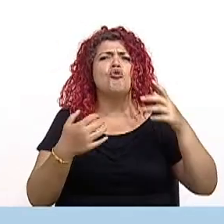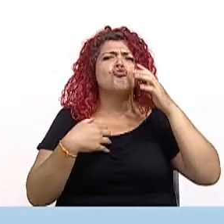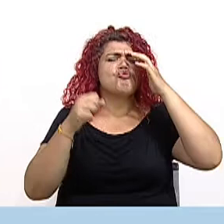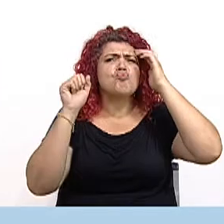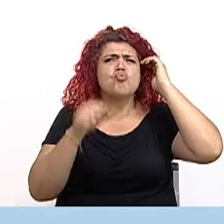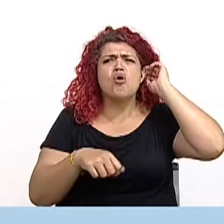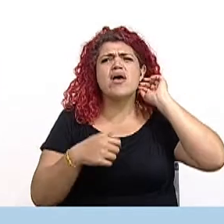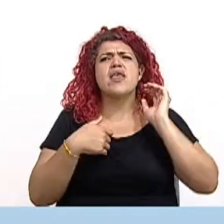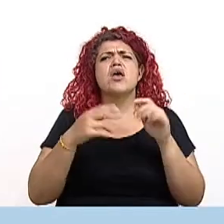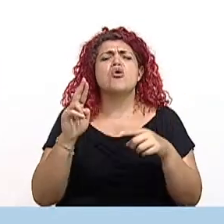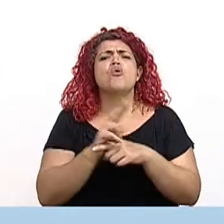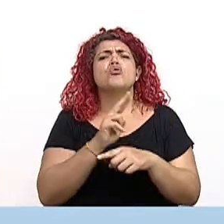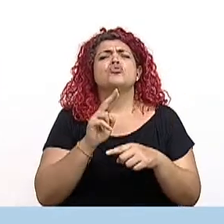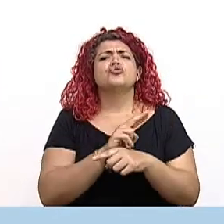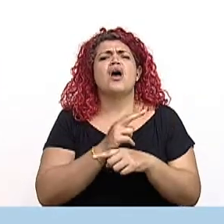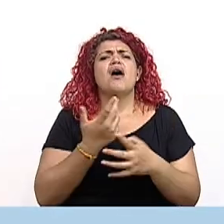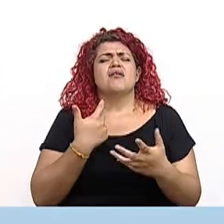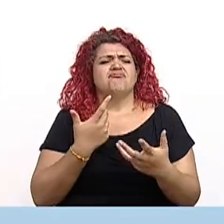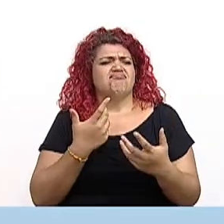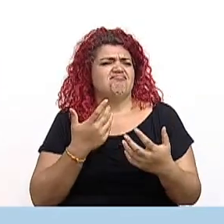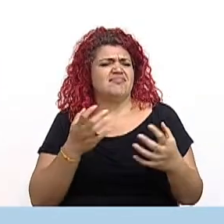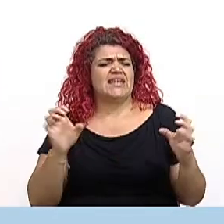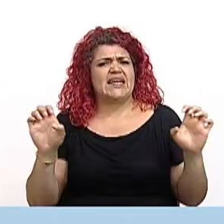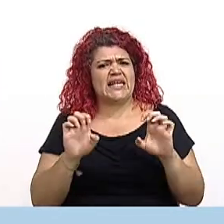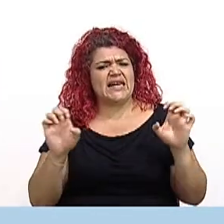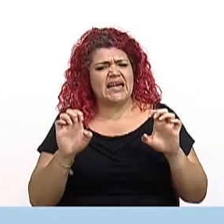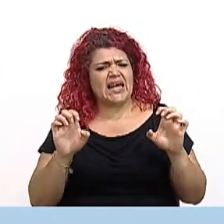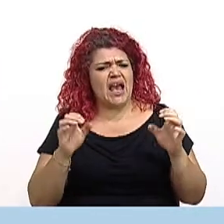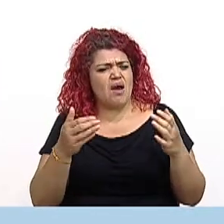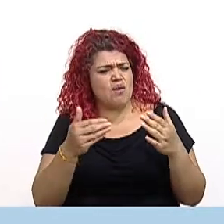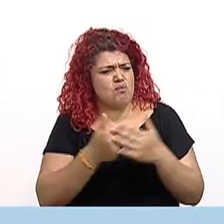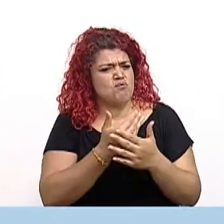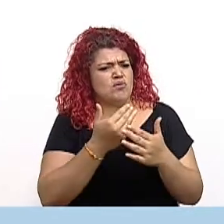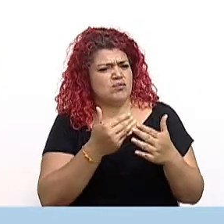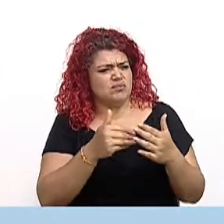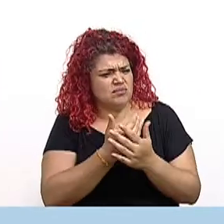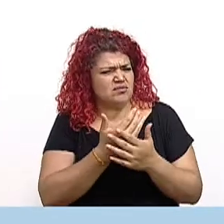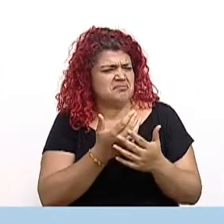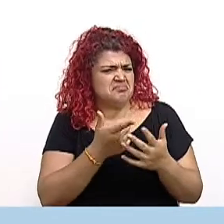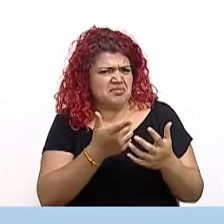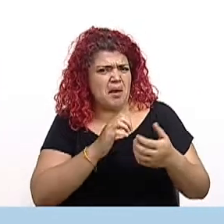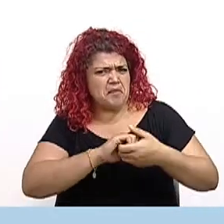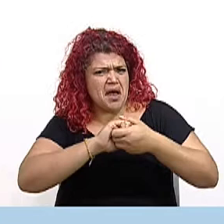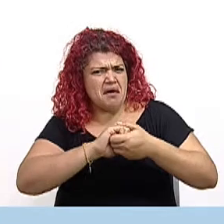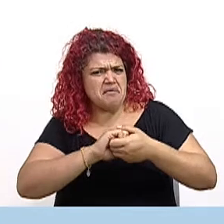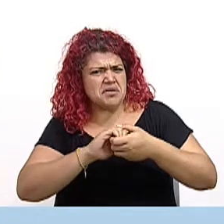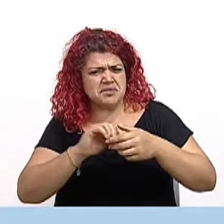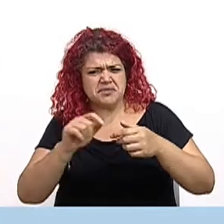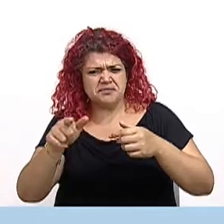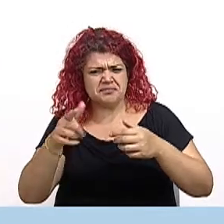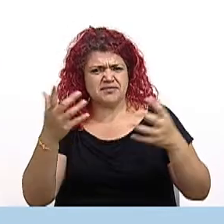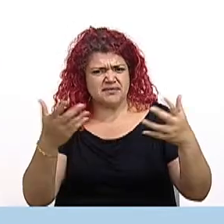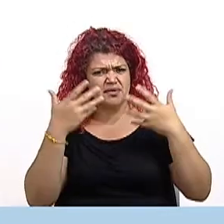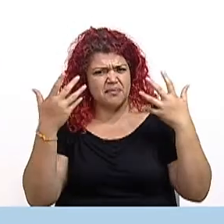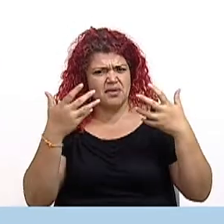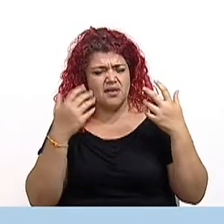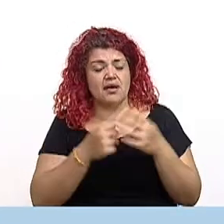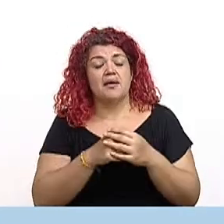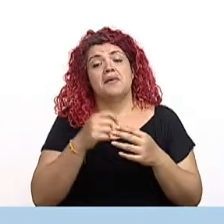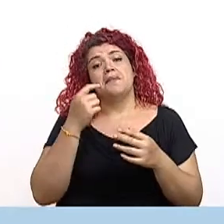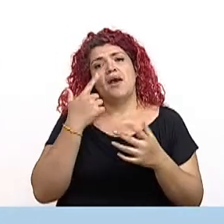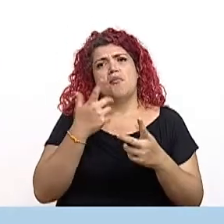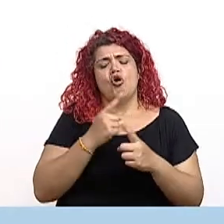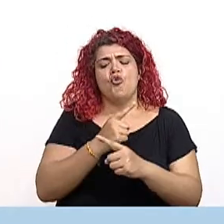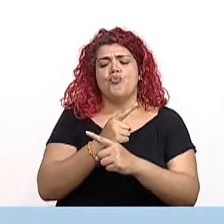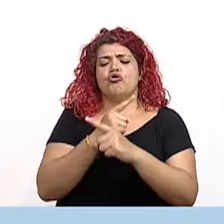utilizar fuentes de energía amigables con el medio ambiente, renovables. También nos recuerda la protección que debemos realizar de